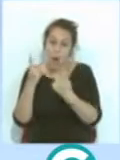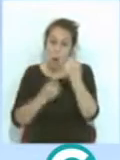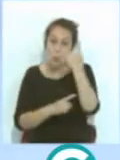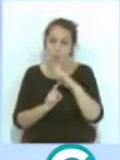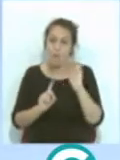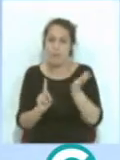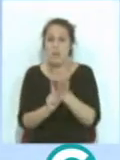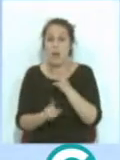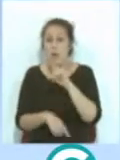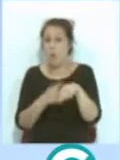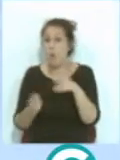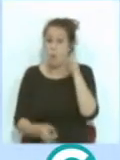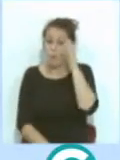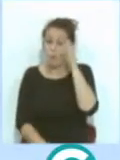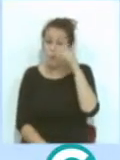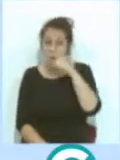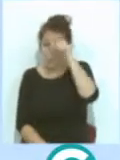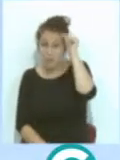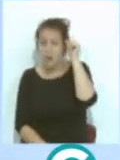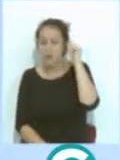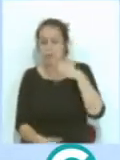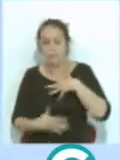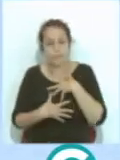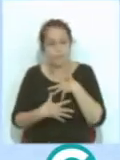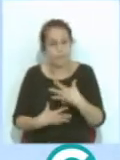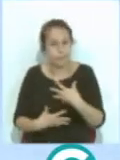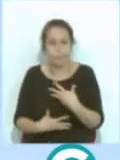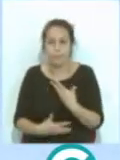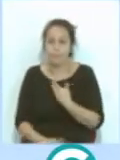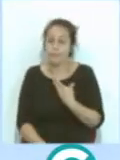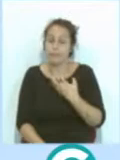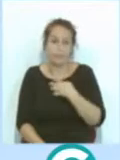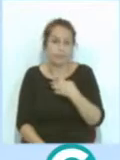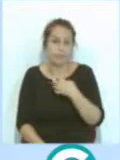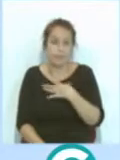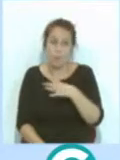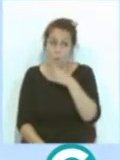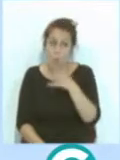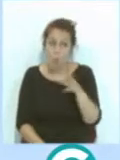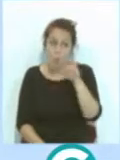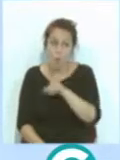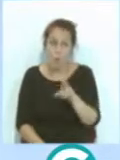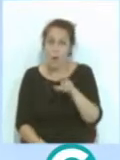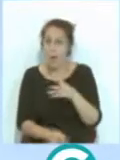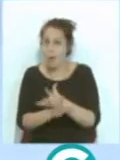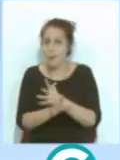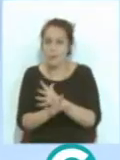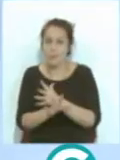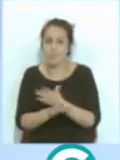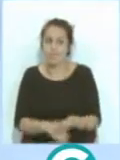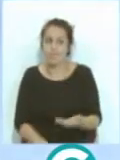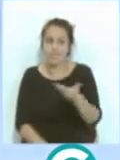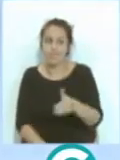como escucharemos posteriormente, Álvaro Cervera, desgraciadamente, no va a poder ser así, porque no va a poder recuperar